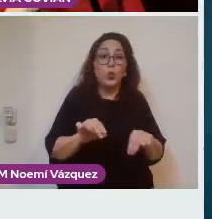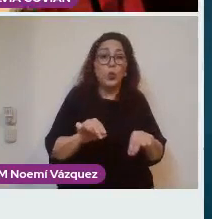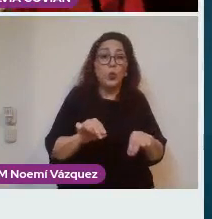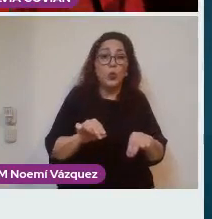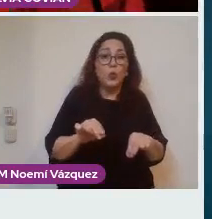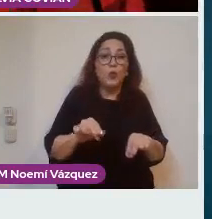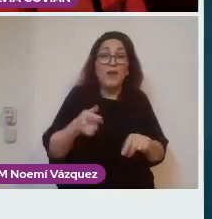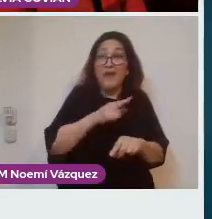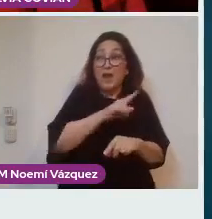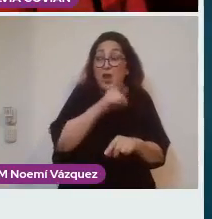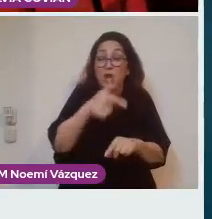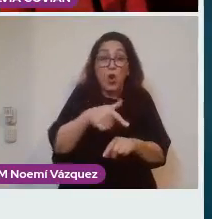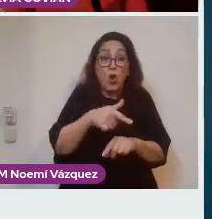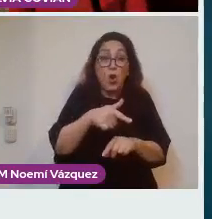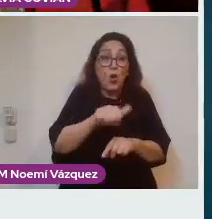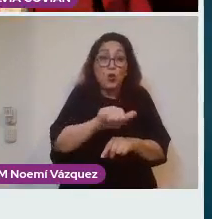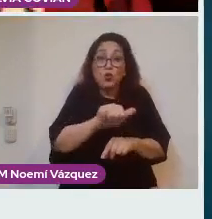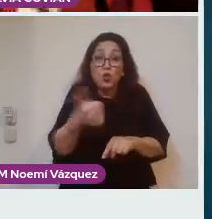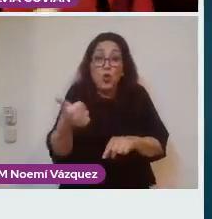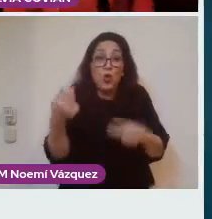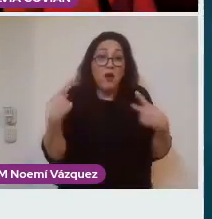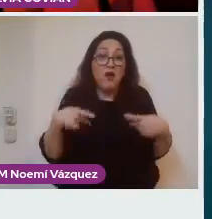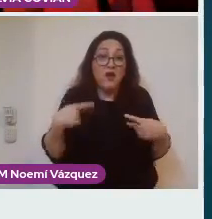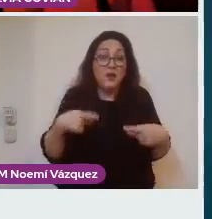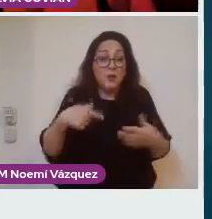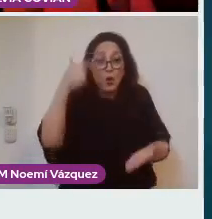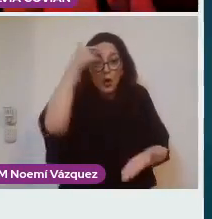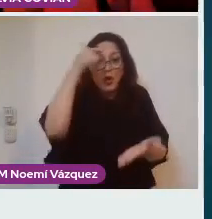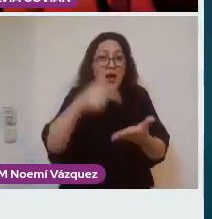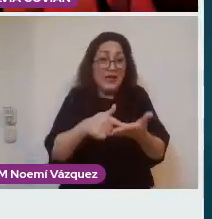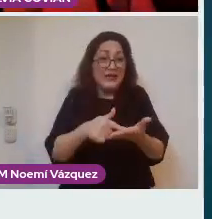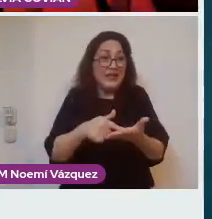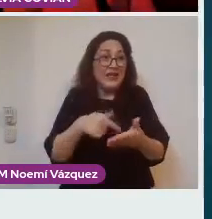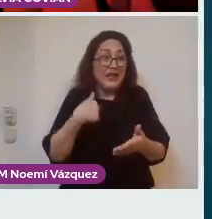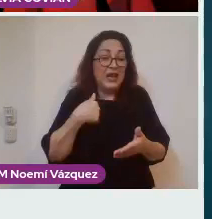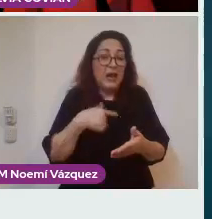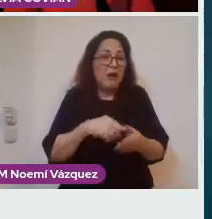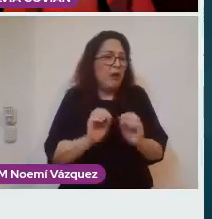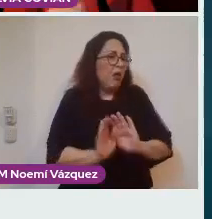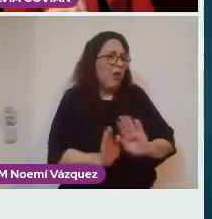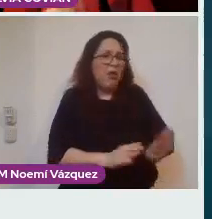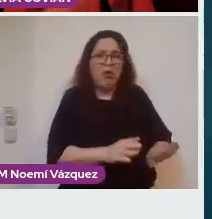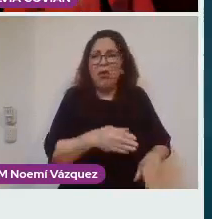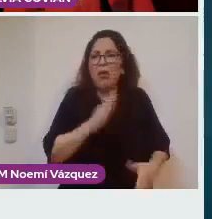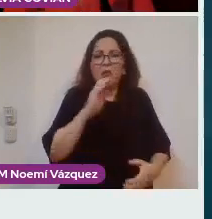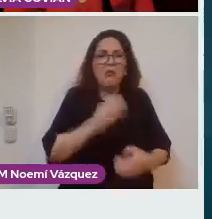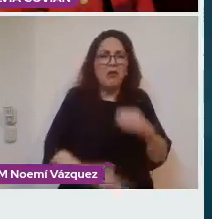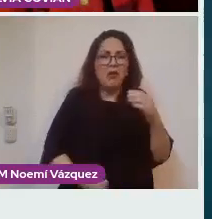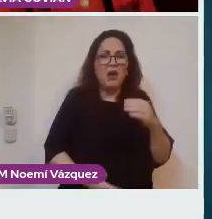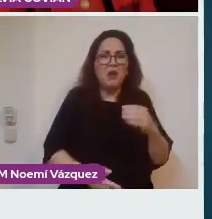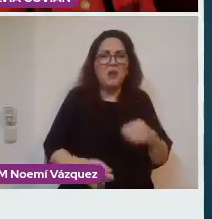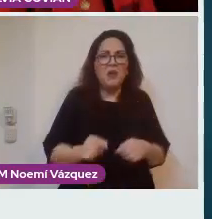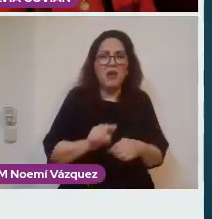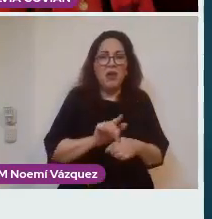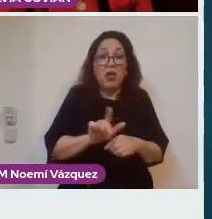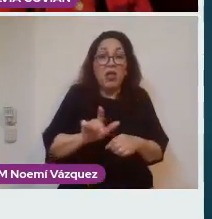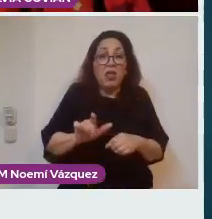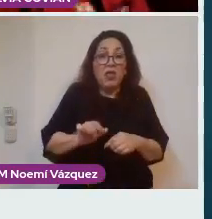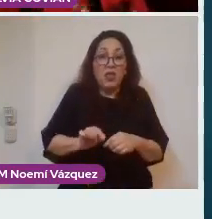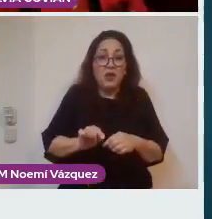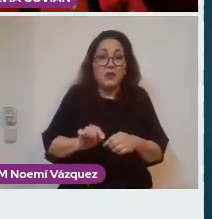estadísticas, que el anuario de morbilidad del 2014 al 16 de la Secretaría de Salud habla de que 2 de